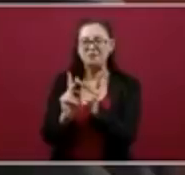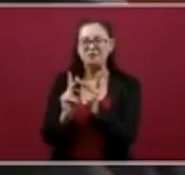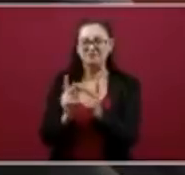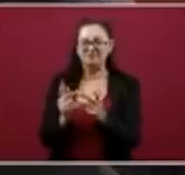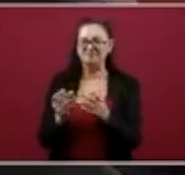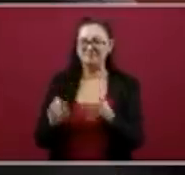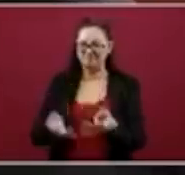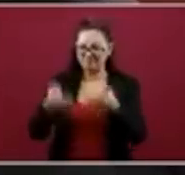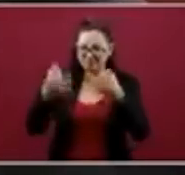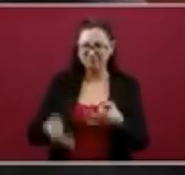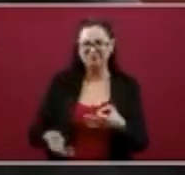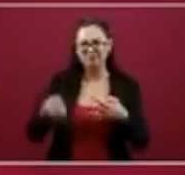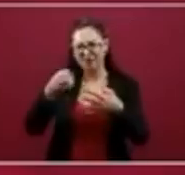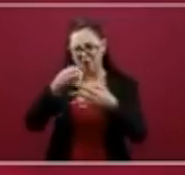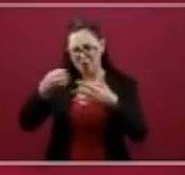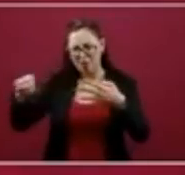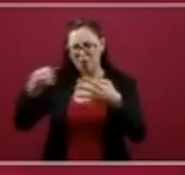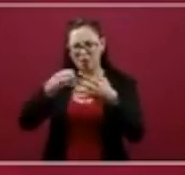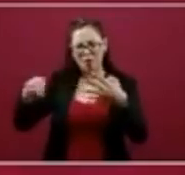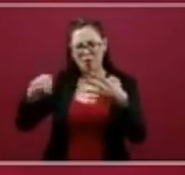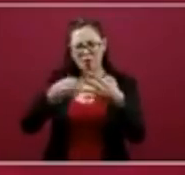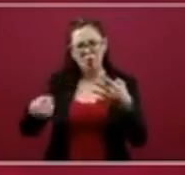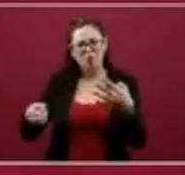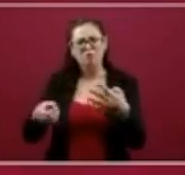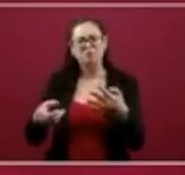bien definido,